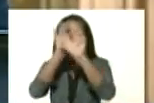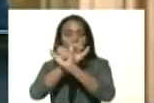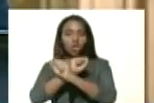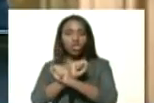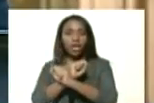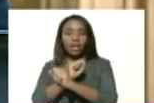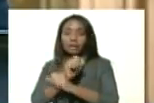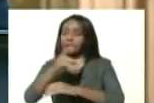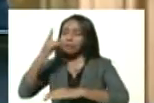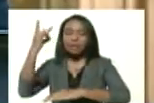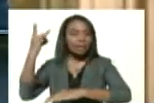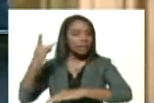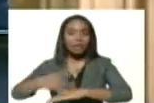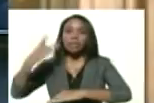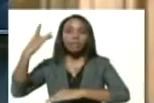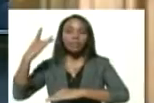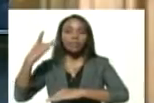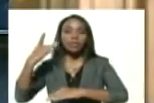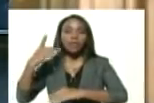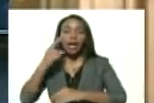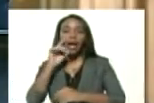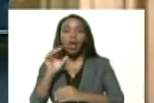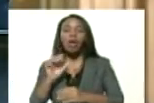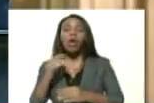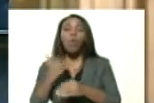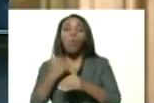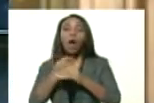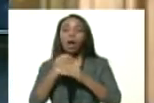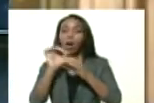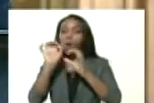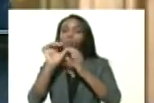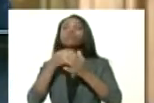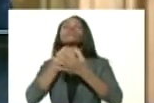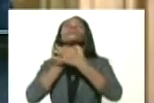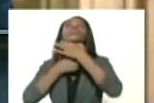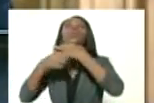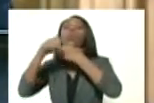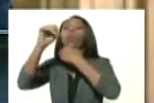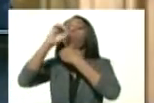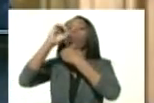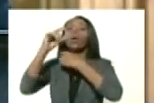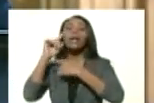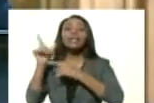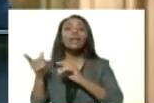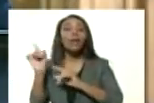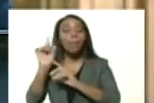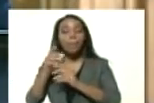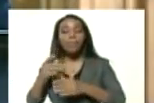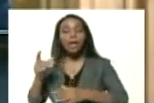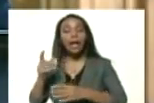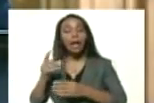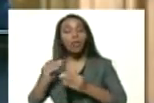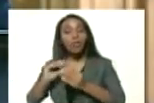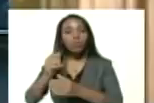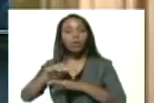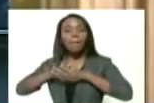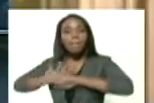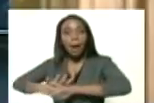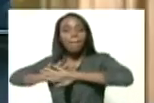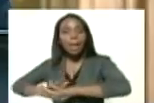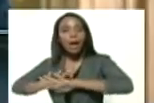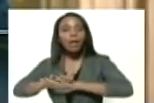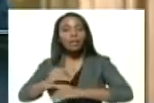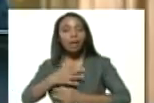entró en gravedad fue entubado lo recuperaron de un paro no fueron